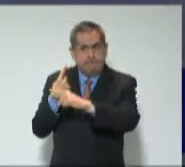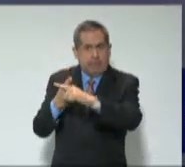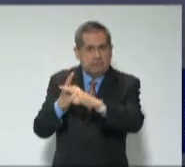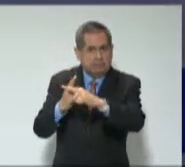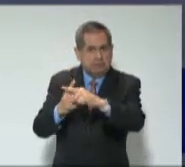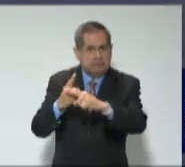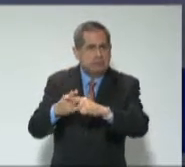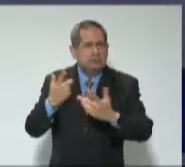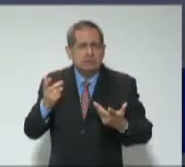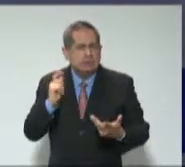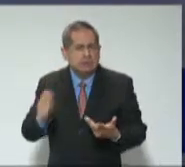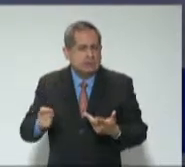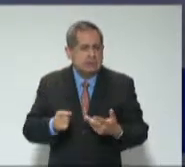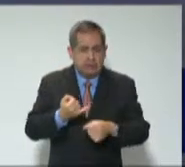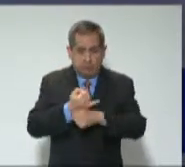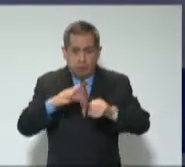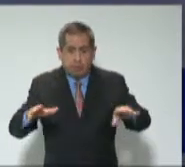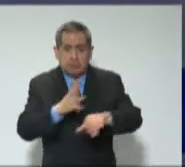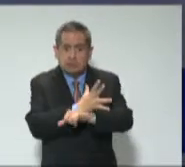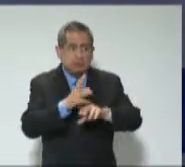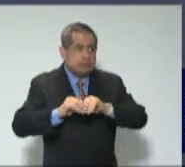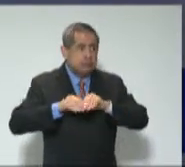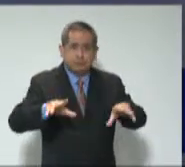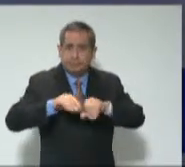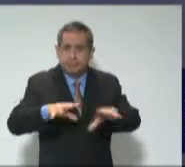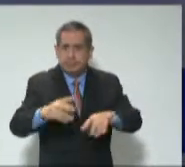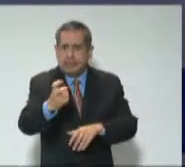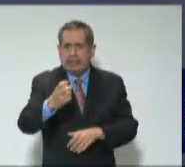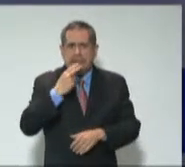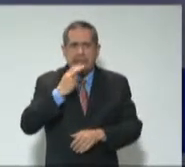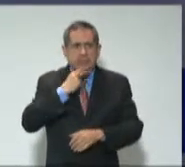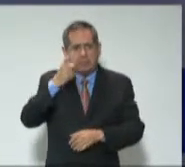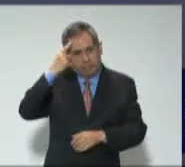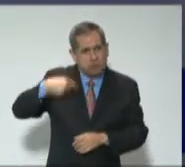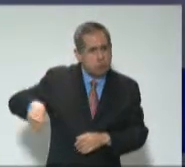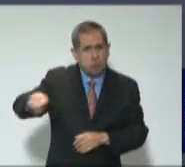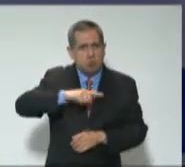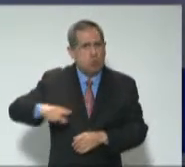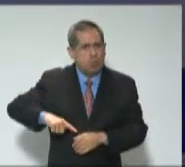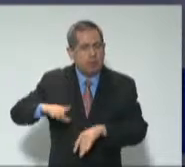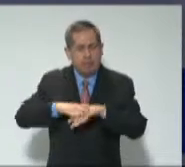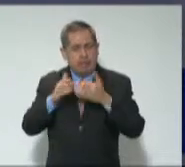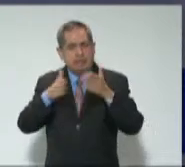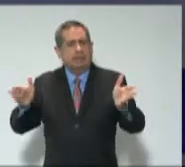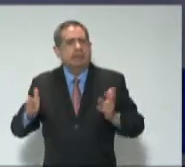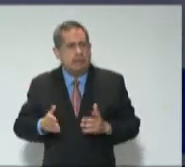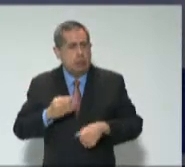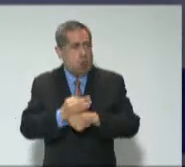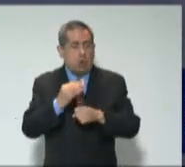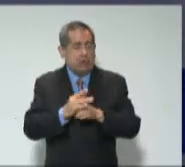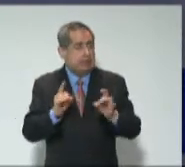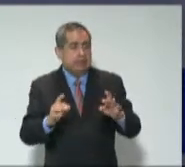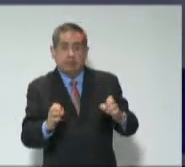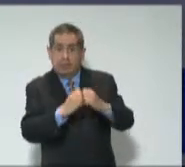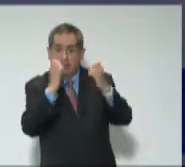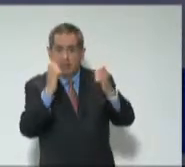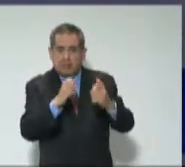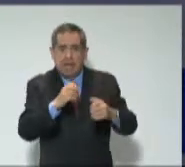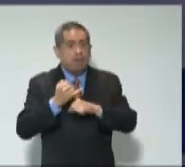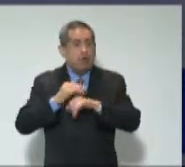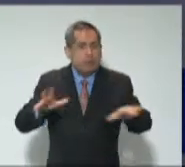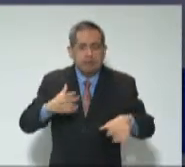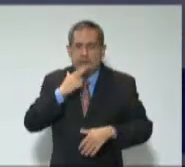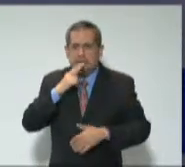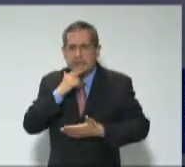transparencia y el acceso a la información pueden mejorar la gestión pública cuando se enfrenta una situación de emergencia